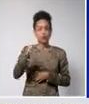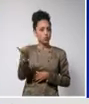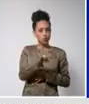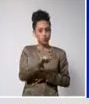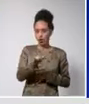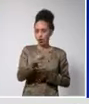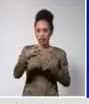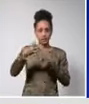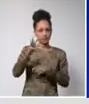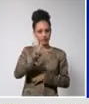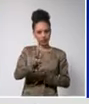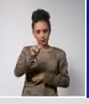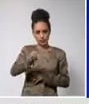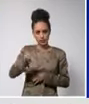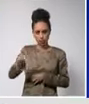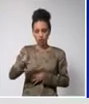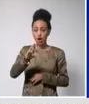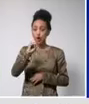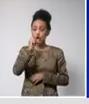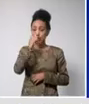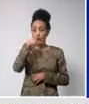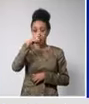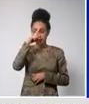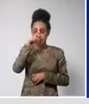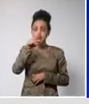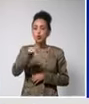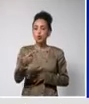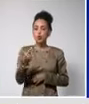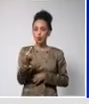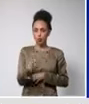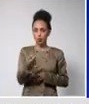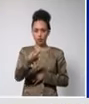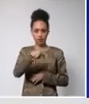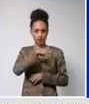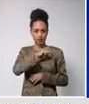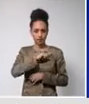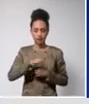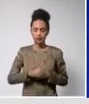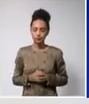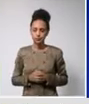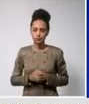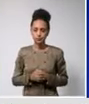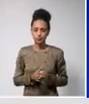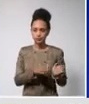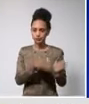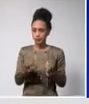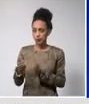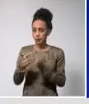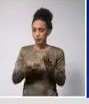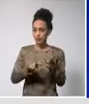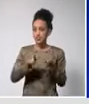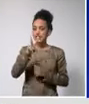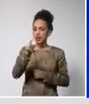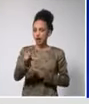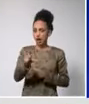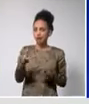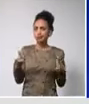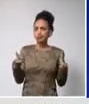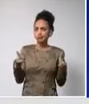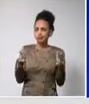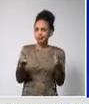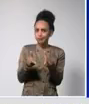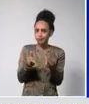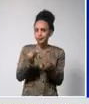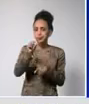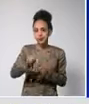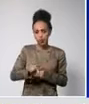un caso autóctono ayer. Villa Clara sigue disminuyendo el número de casos, 5